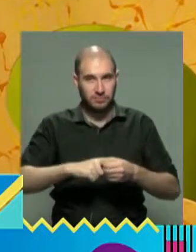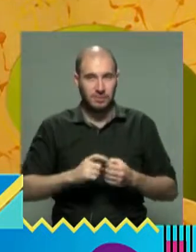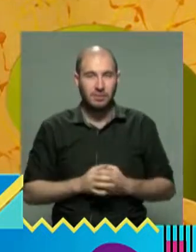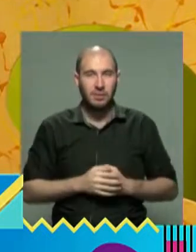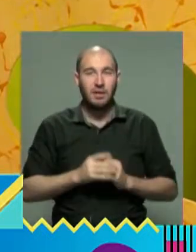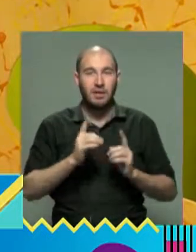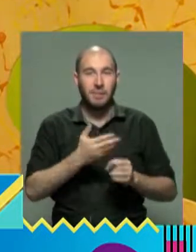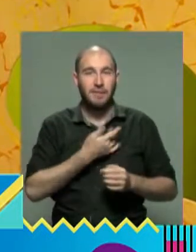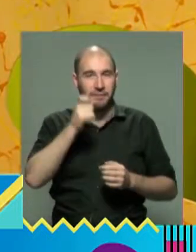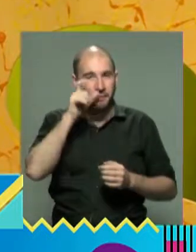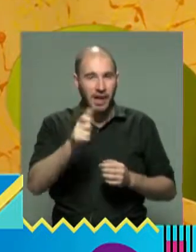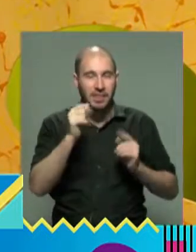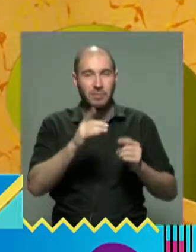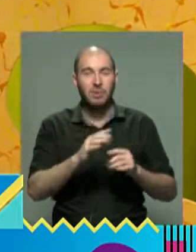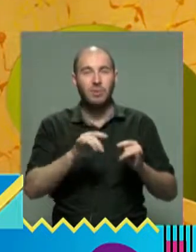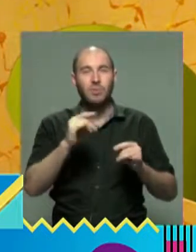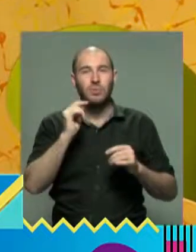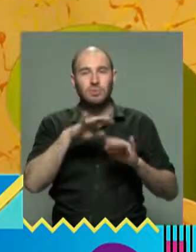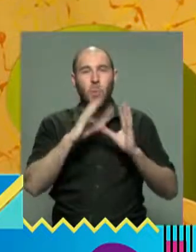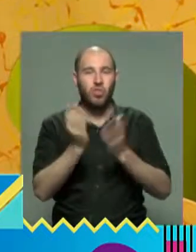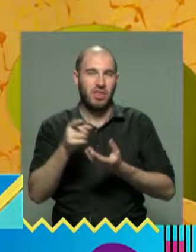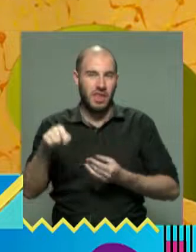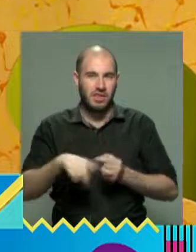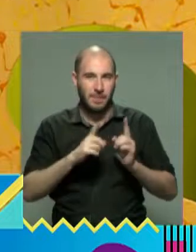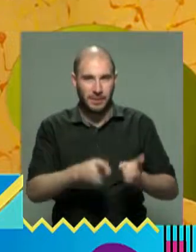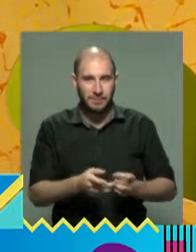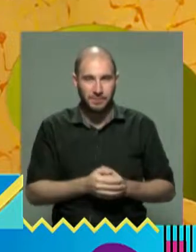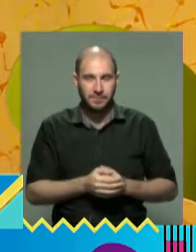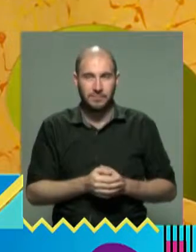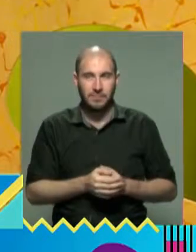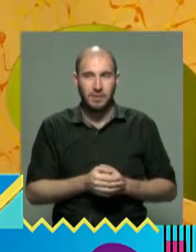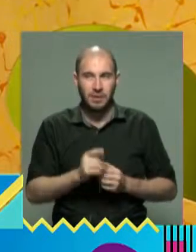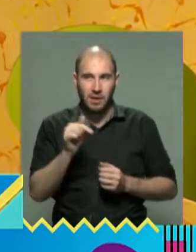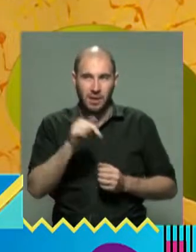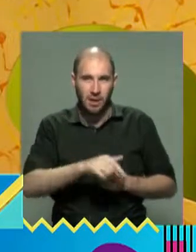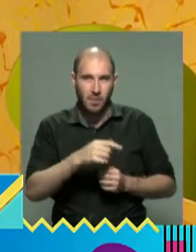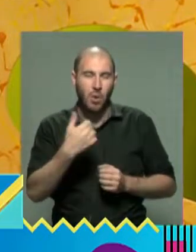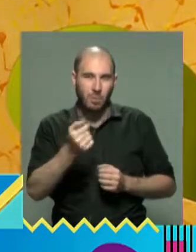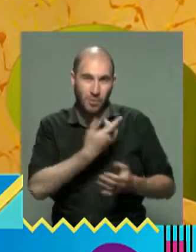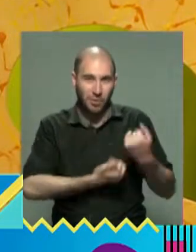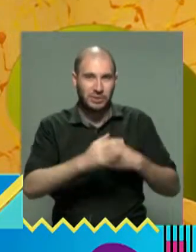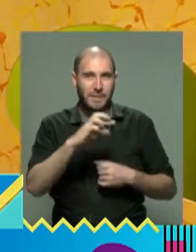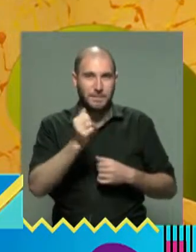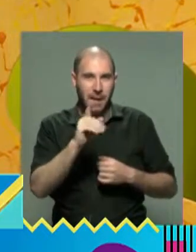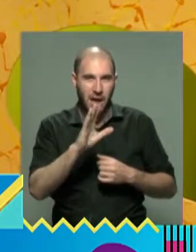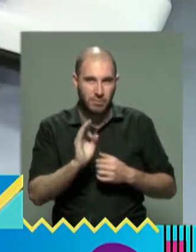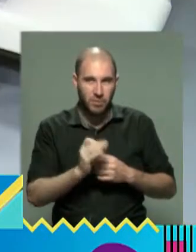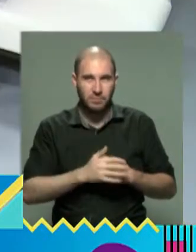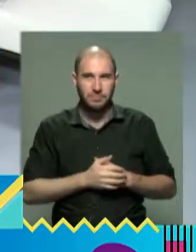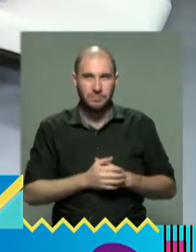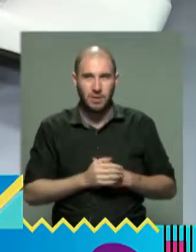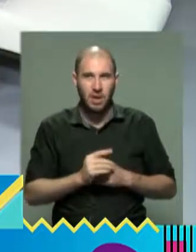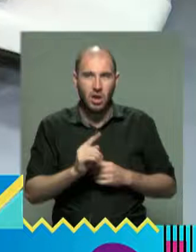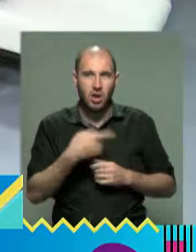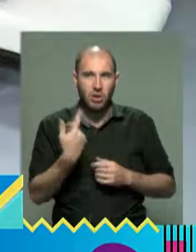vez a la FEAL y a la UIS, que es a nivel mundial. Y bueno, los recaudos tienen que ser muchísimos, porque como bien lo decía Pablo recién,